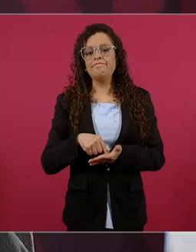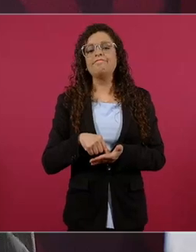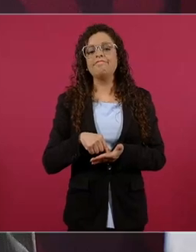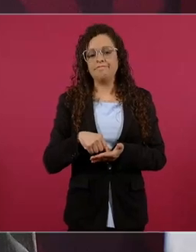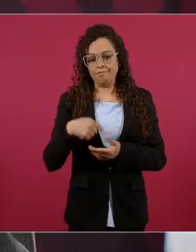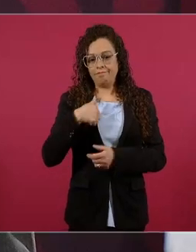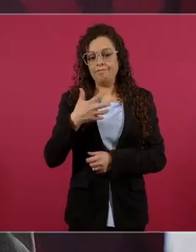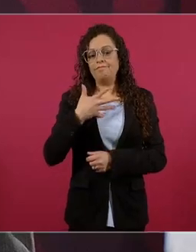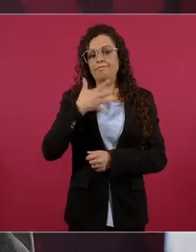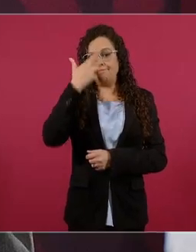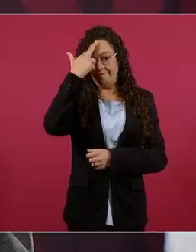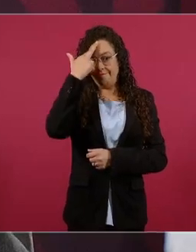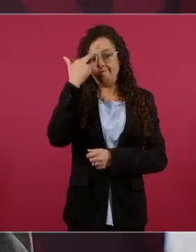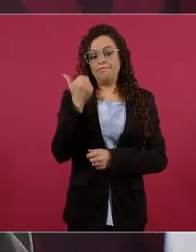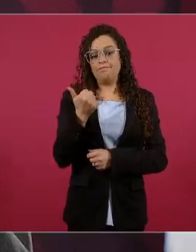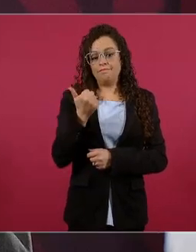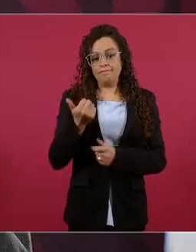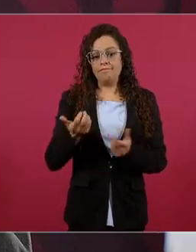menos delitos.